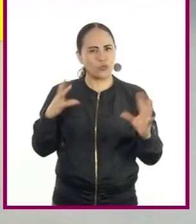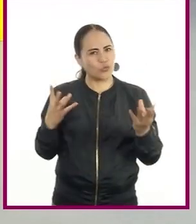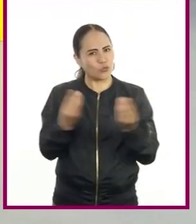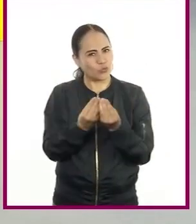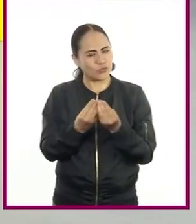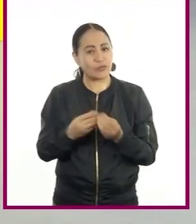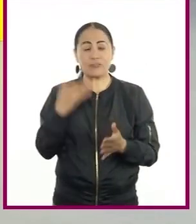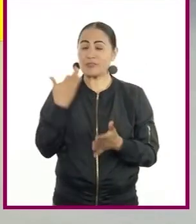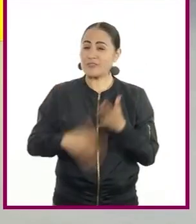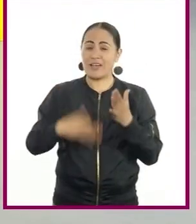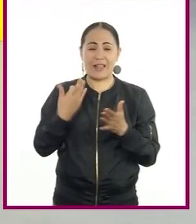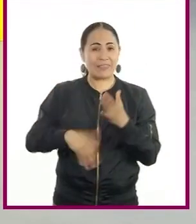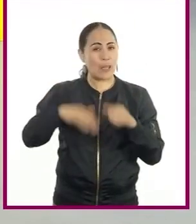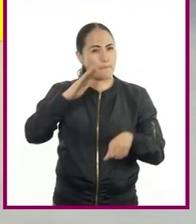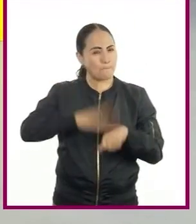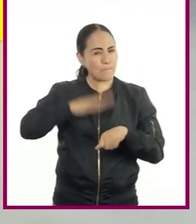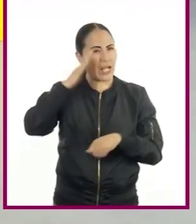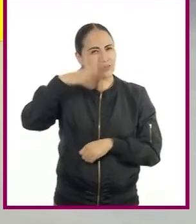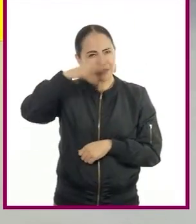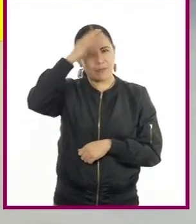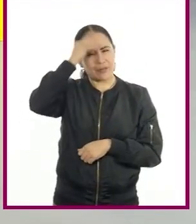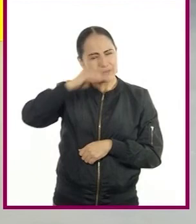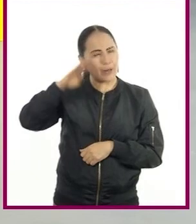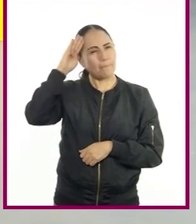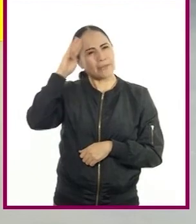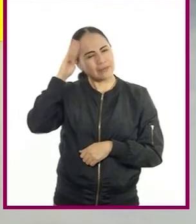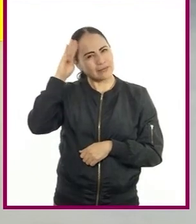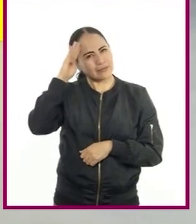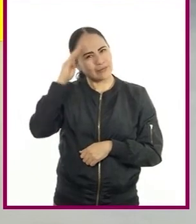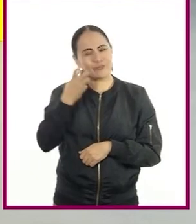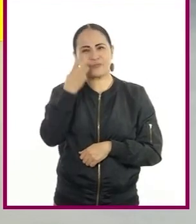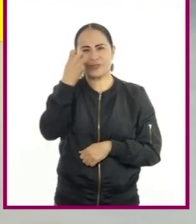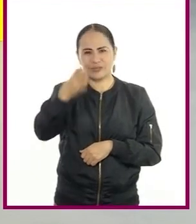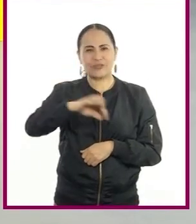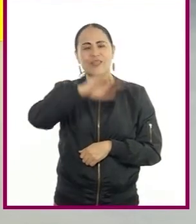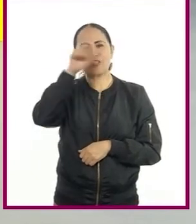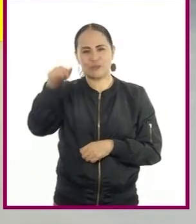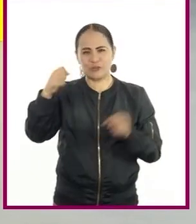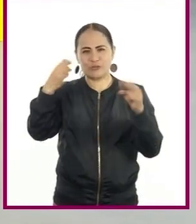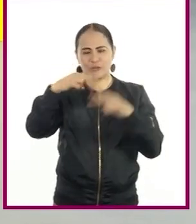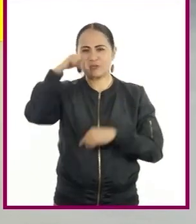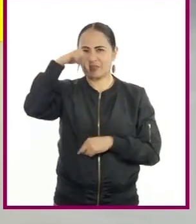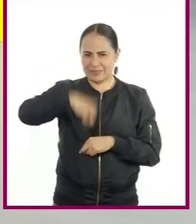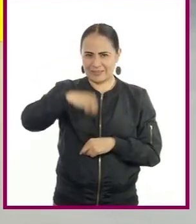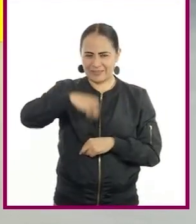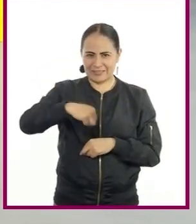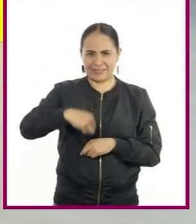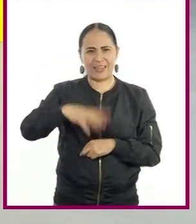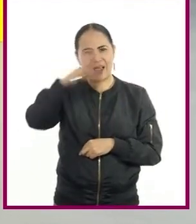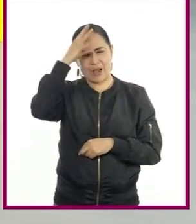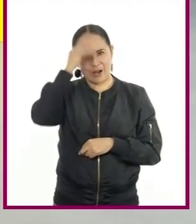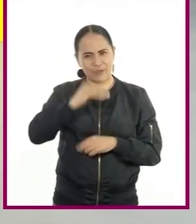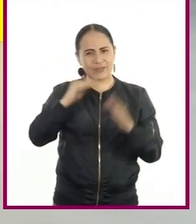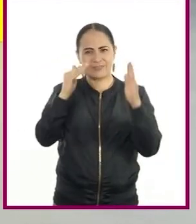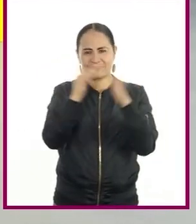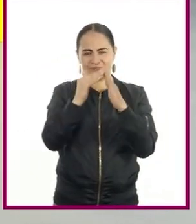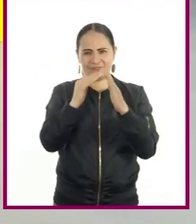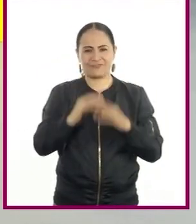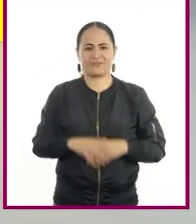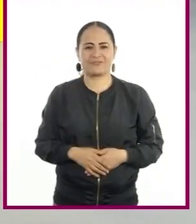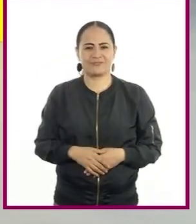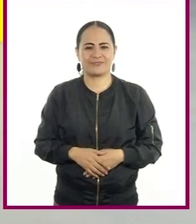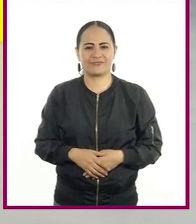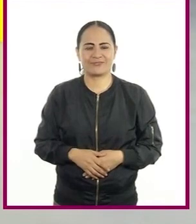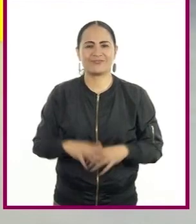Aún queda mucho por reflexionar y aprender, así que nos vemos pronto en otra sesión de la estrategia Aprende en